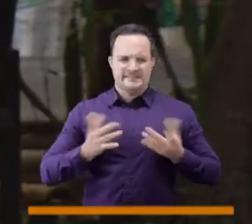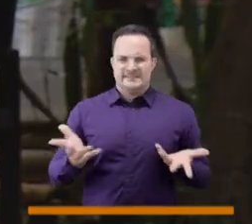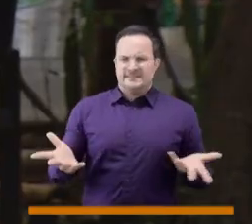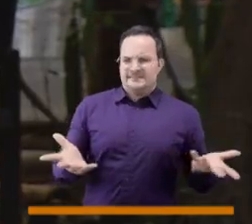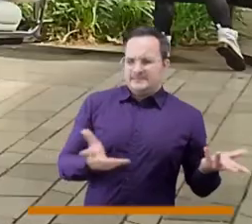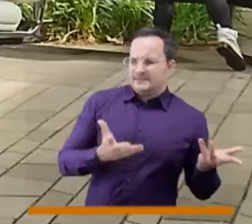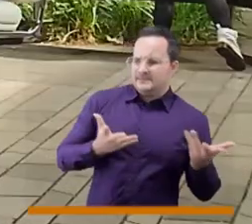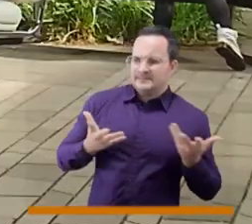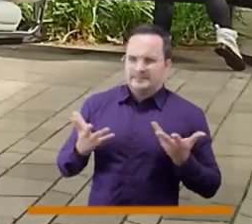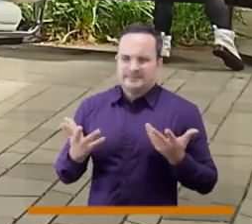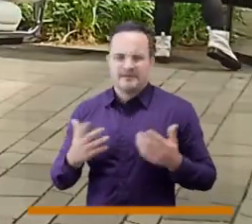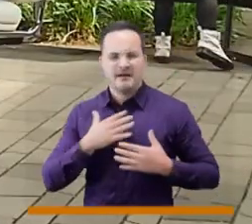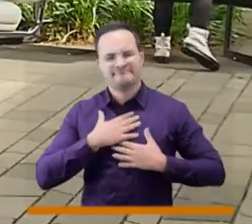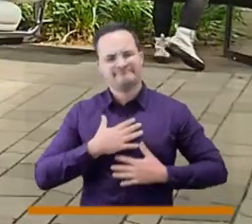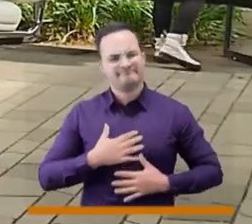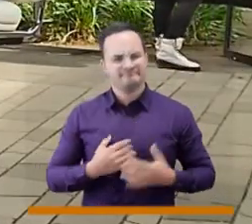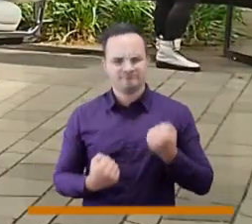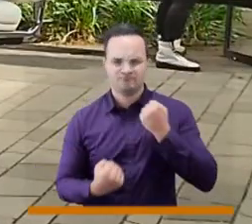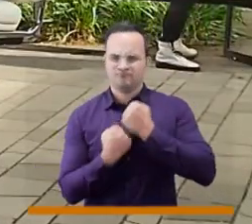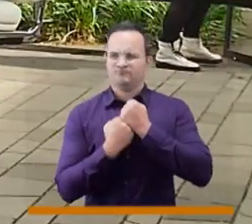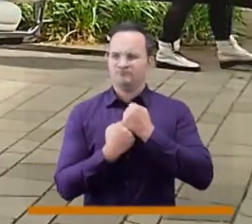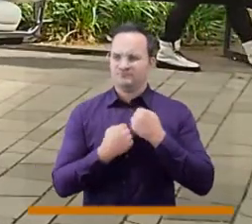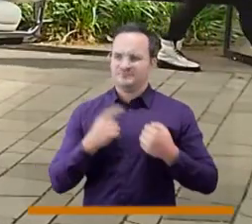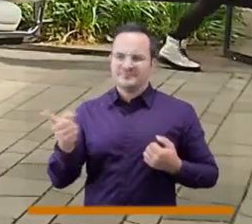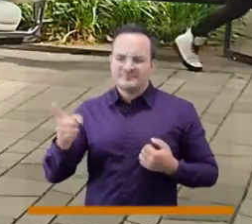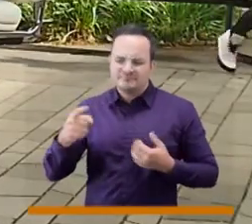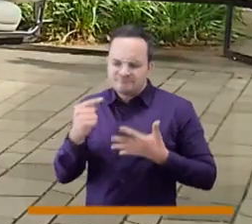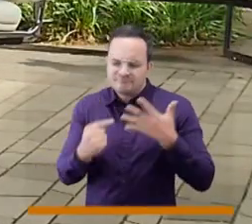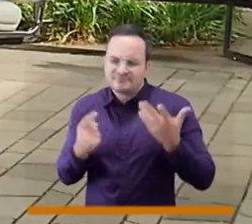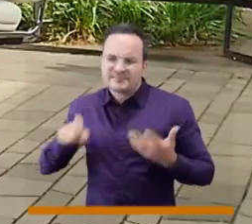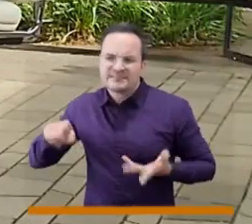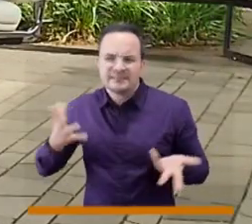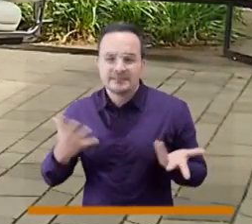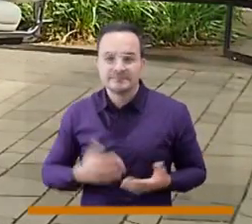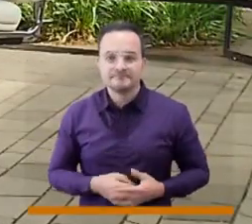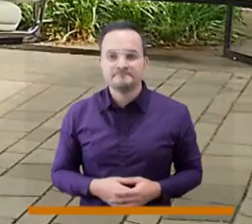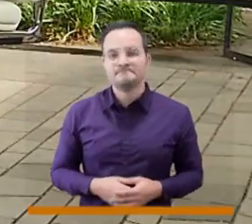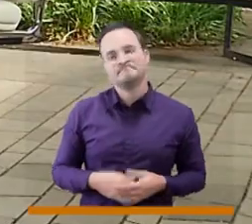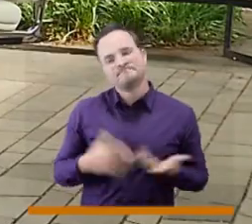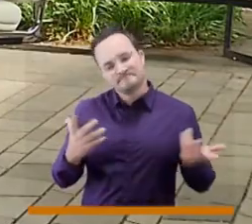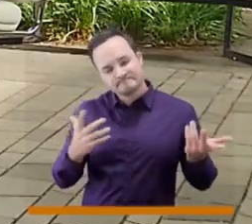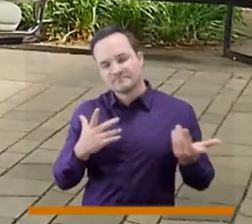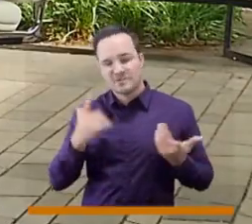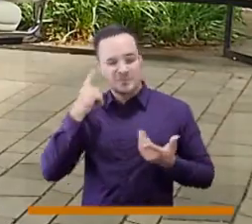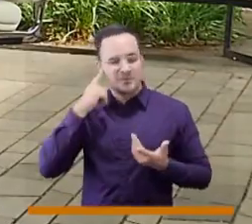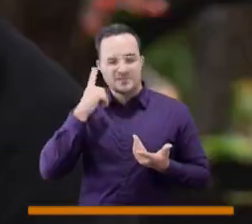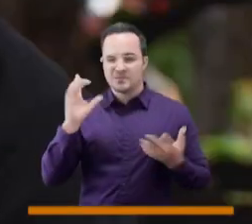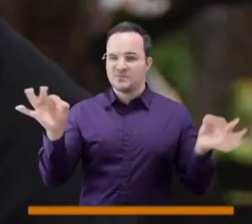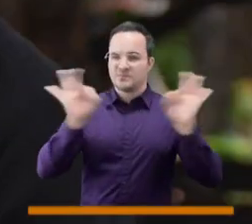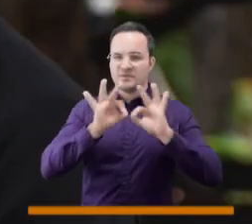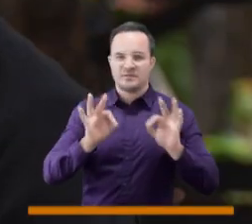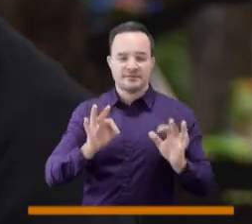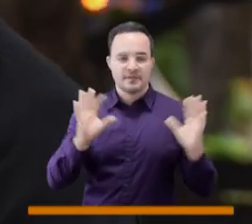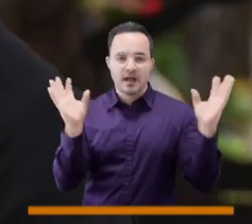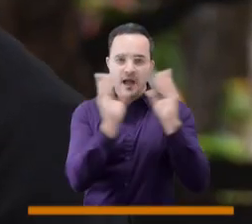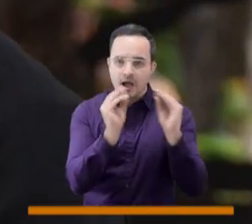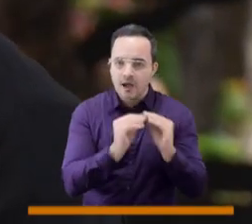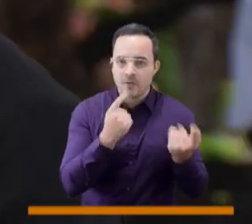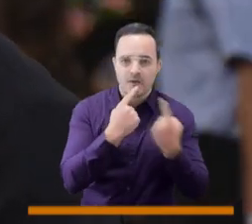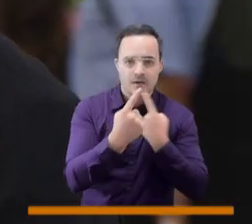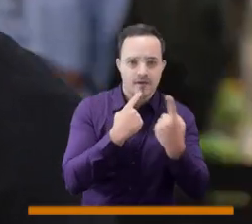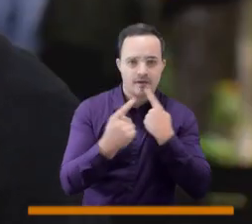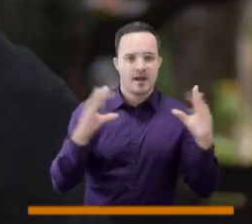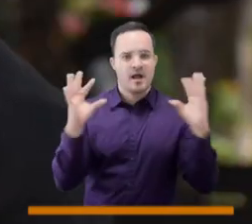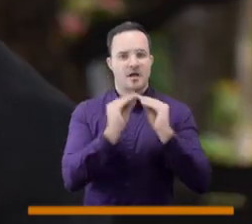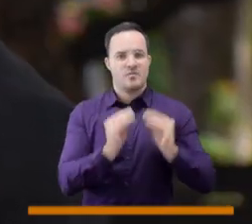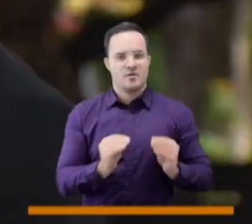les falta a los artistas para sentirse más apoyados? No, realmente se requieren acuerdos,